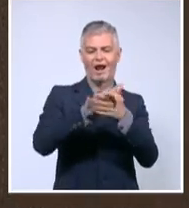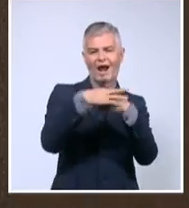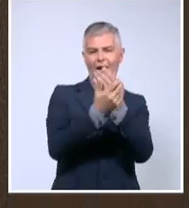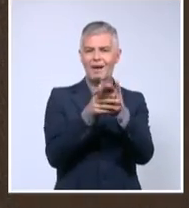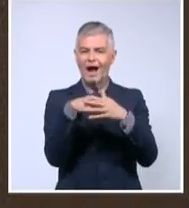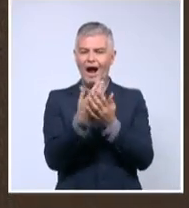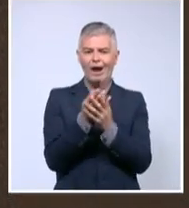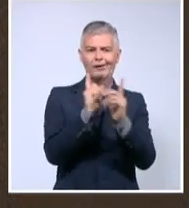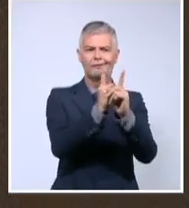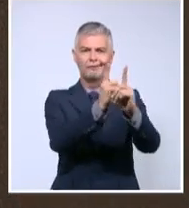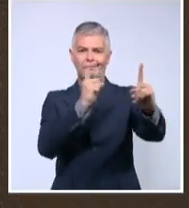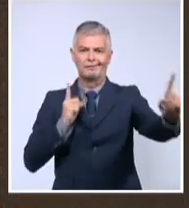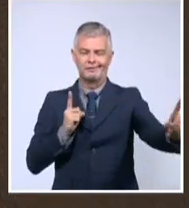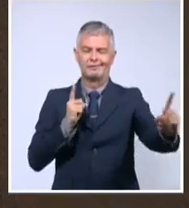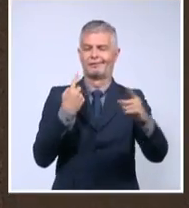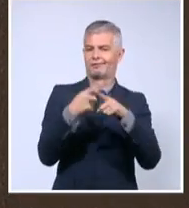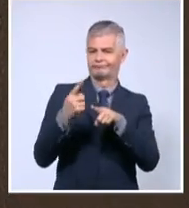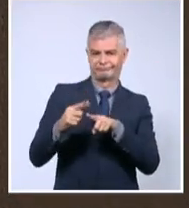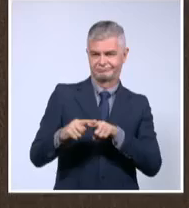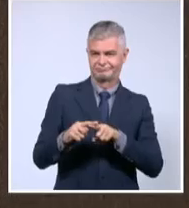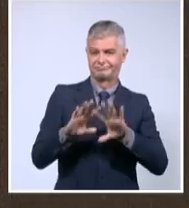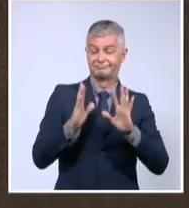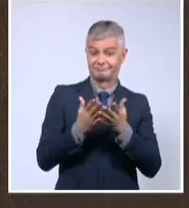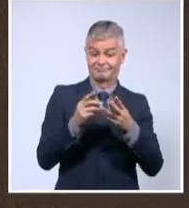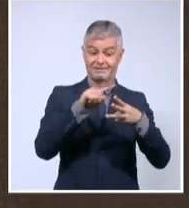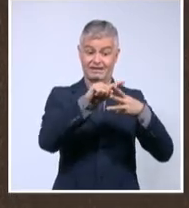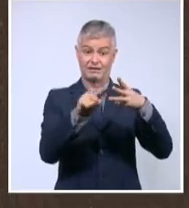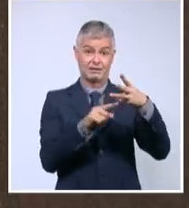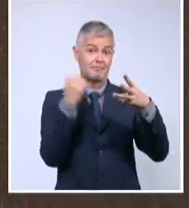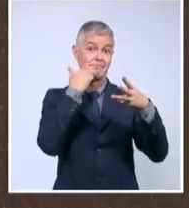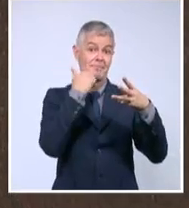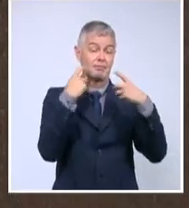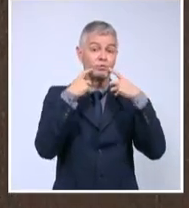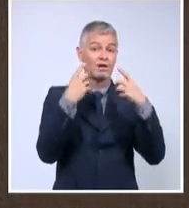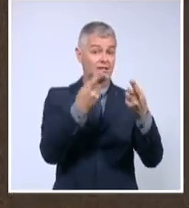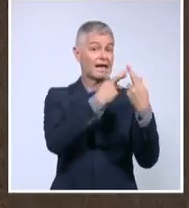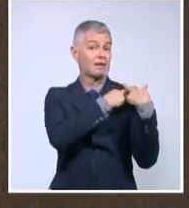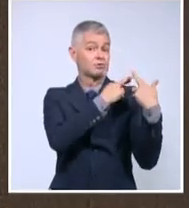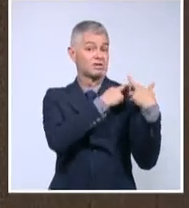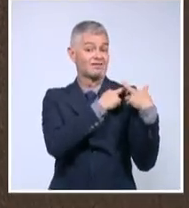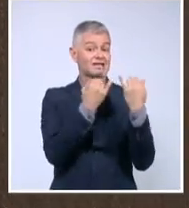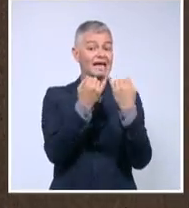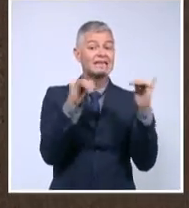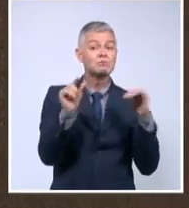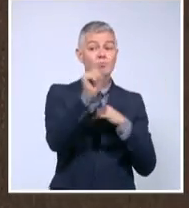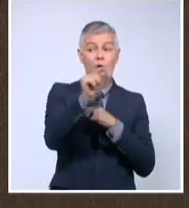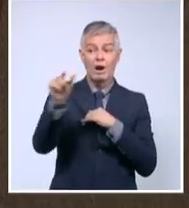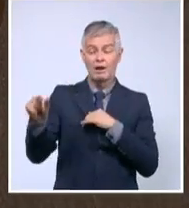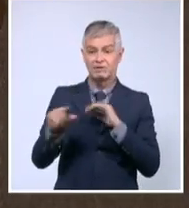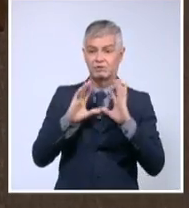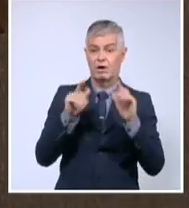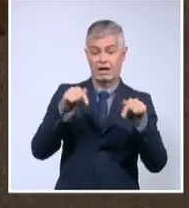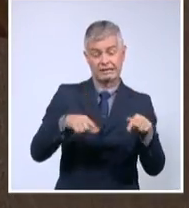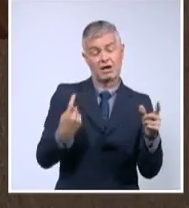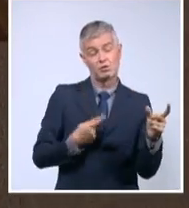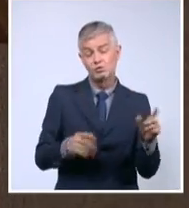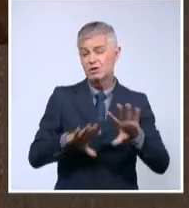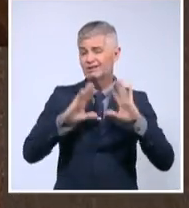o el distanciamiento físico, los 3 pilares de la responsabilidad individual en esta batalla de